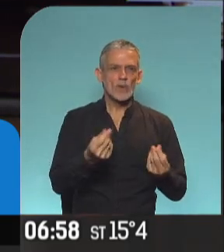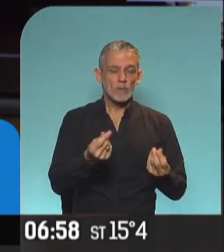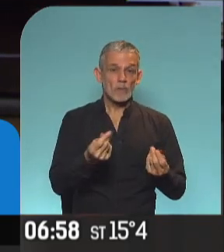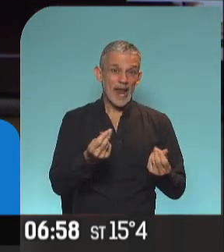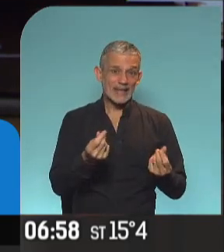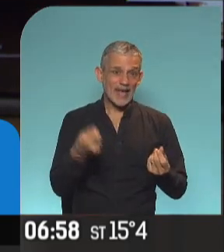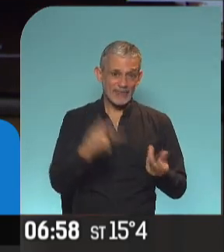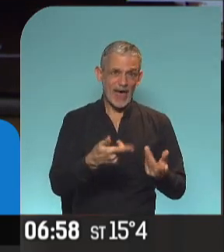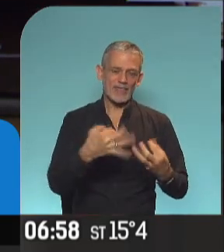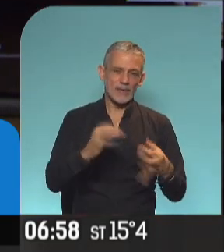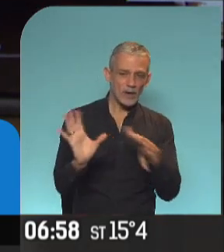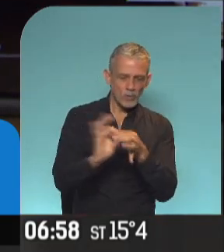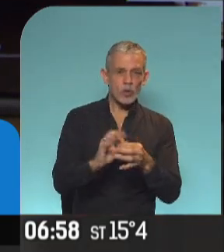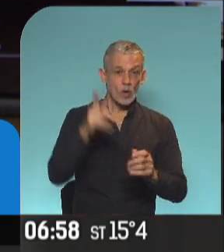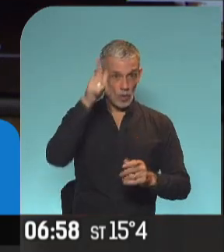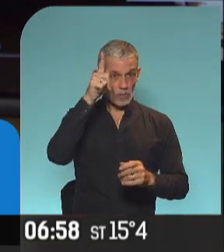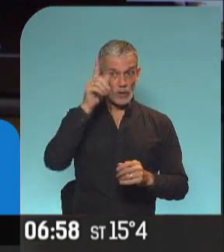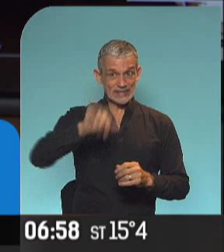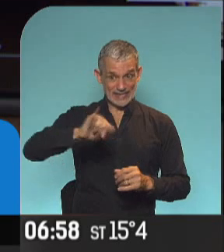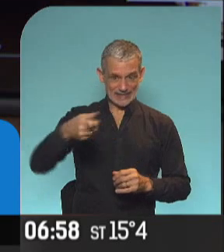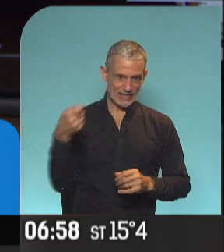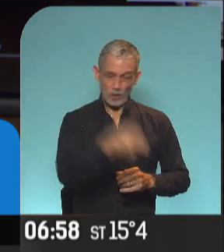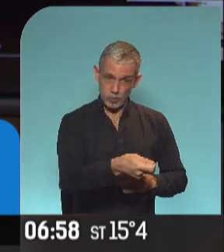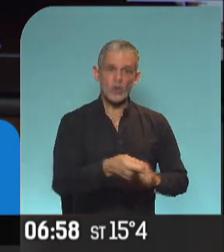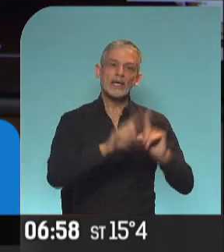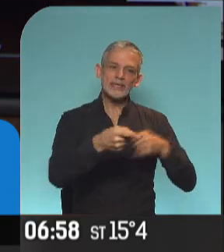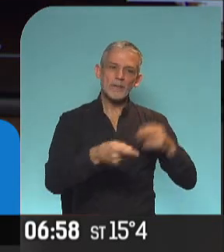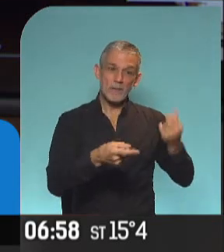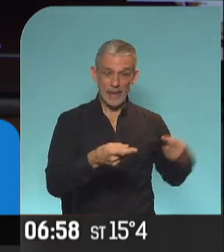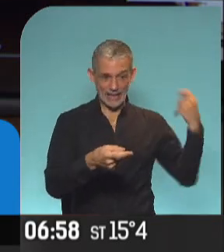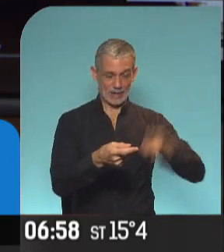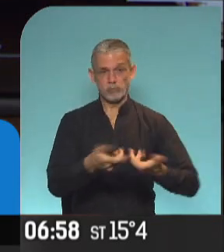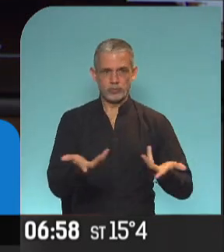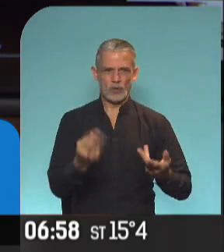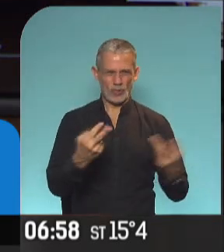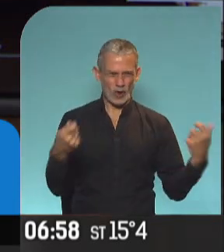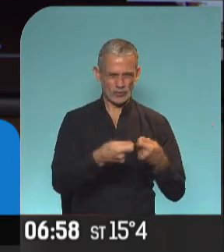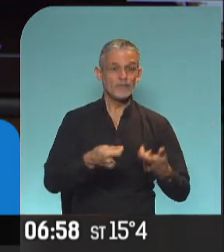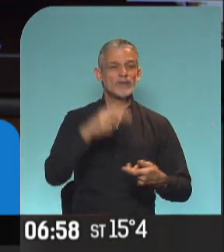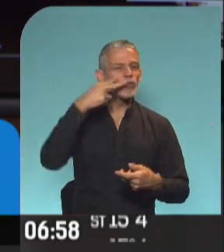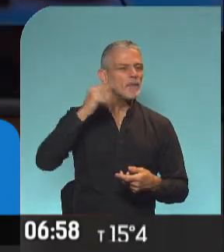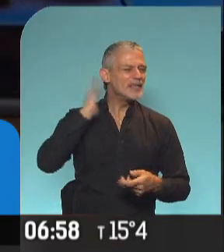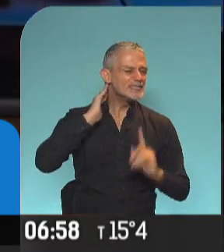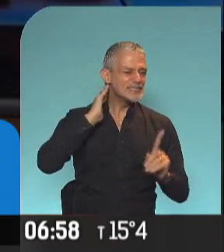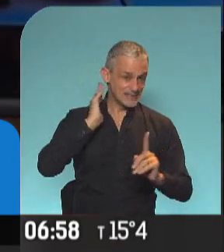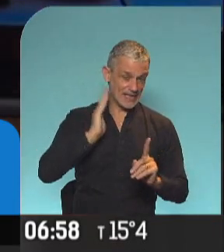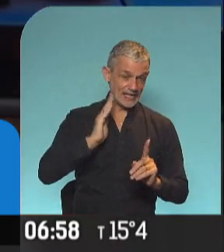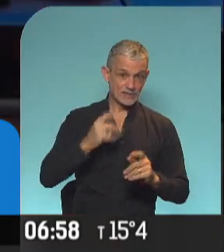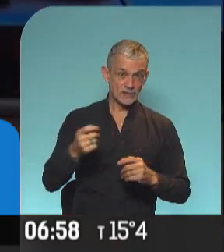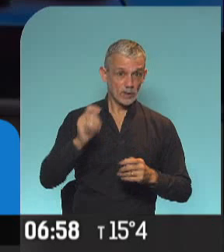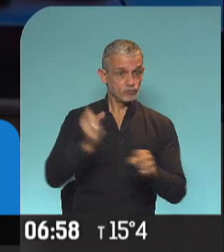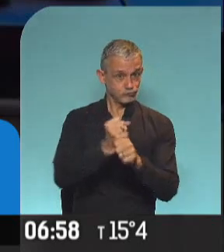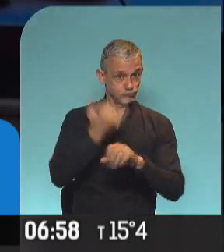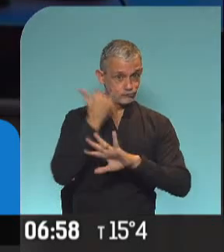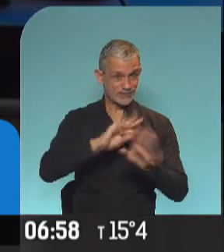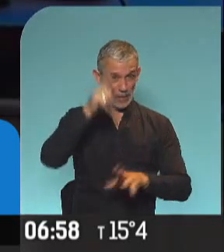con fondos. Es decir, pasaba la fuerza, pero no los fondos para sustentarlo. En 2016, cuando finalmente pasa la